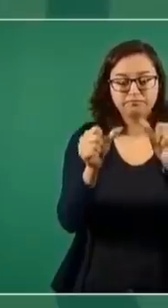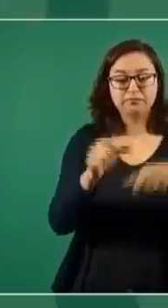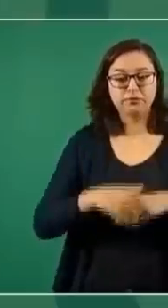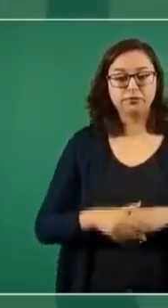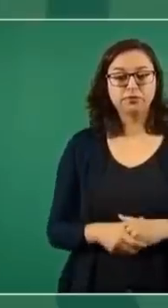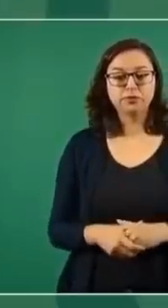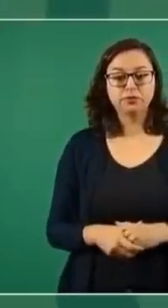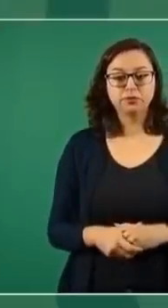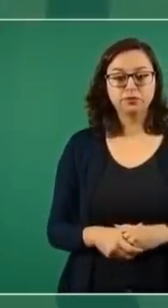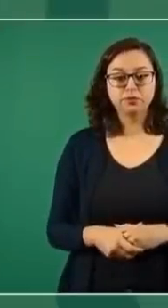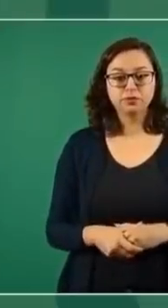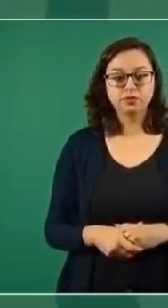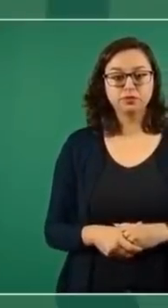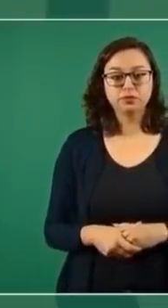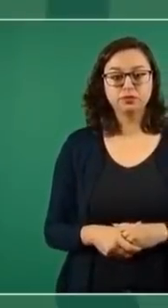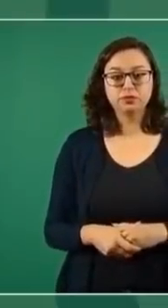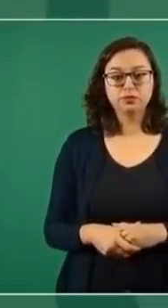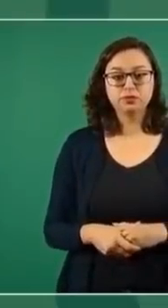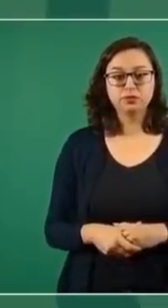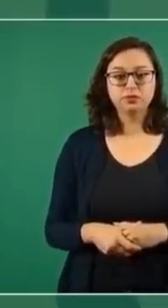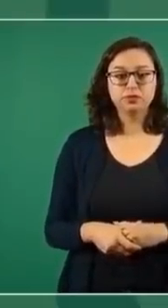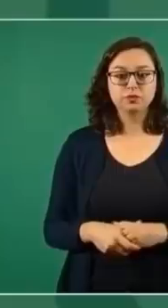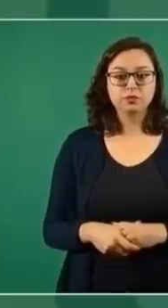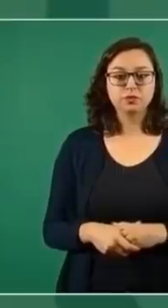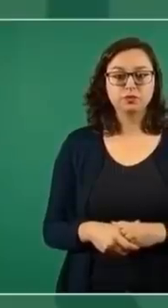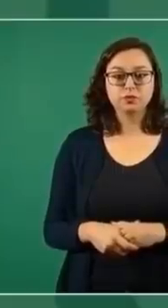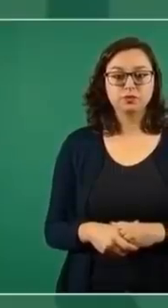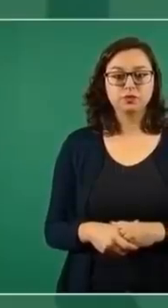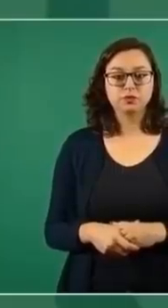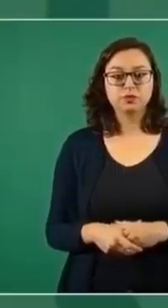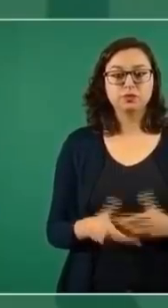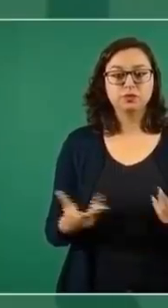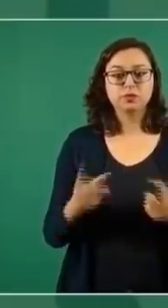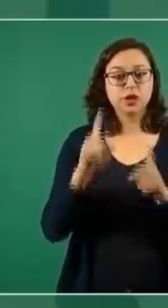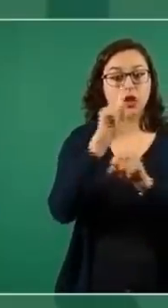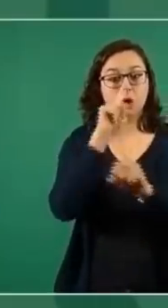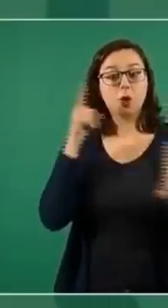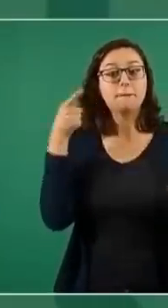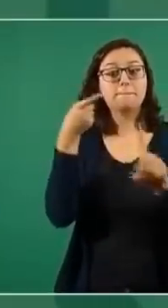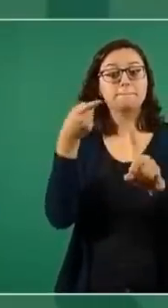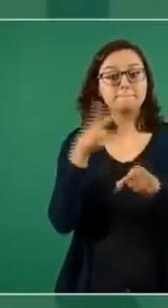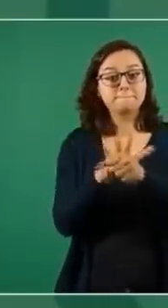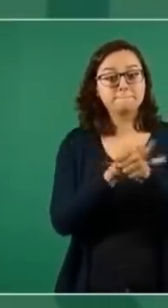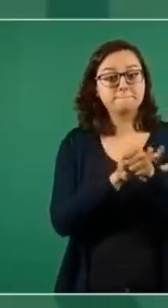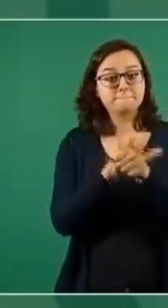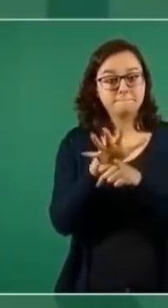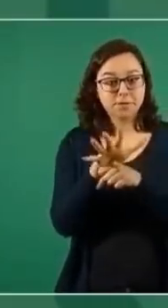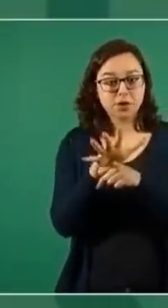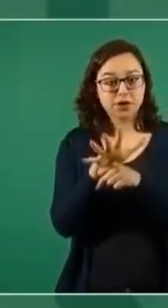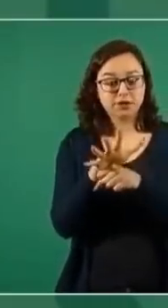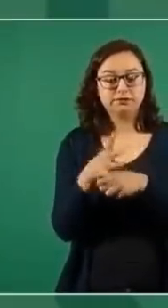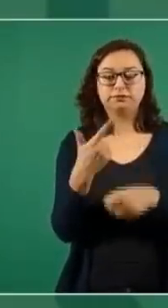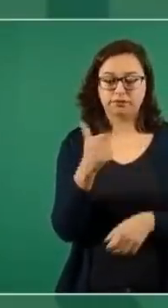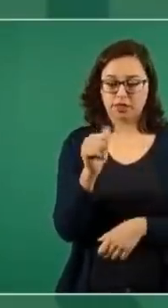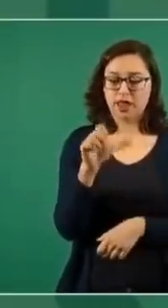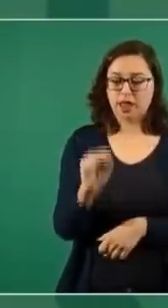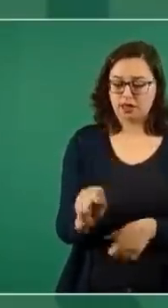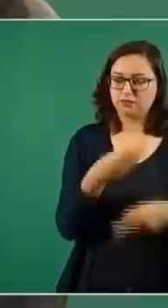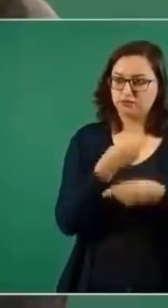directrices o estas tres medidas, con el propósito de que no falte el